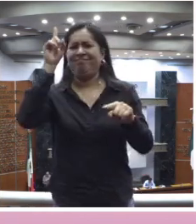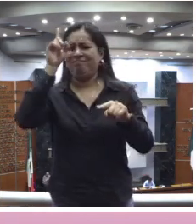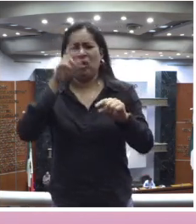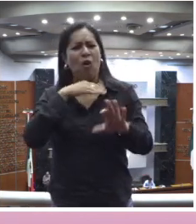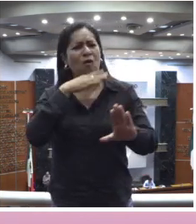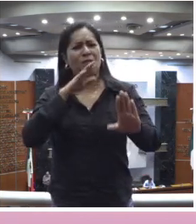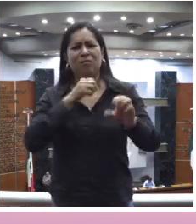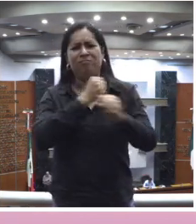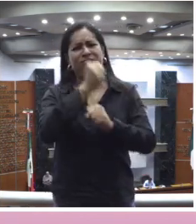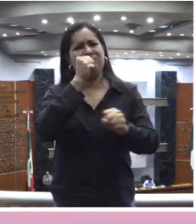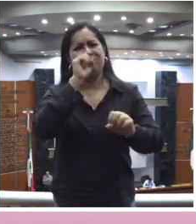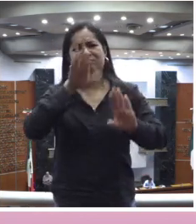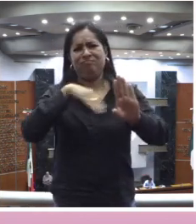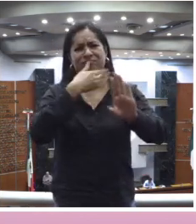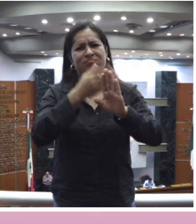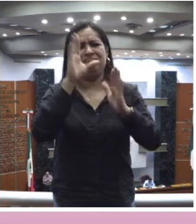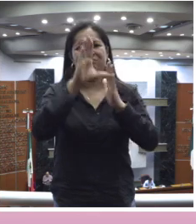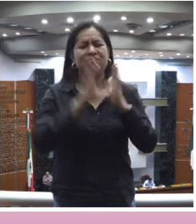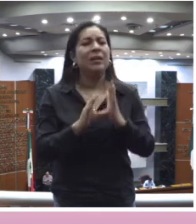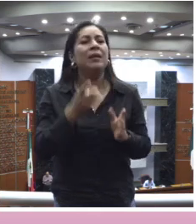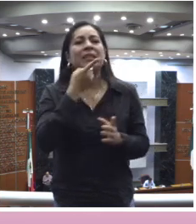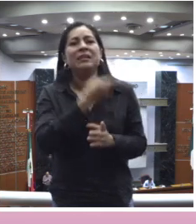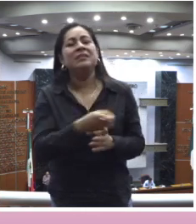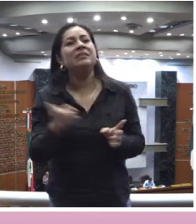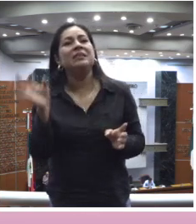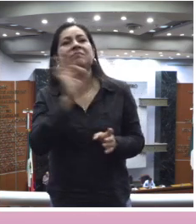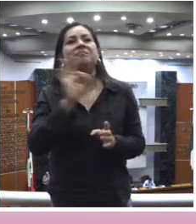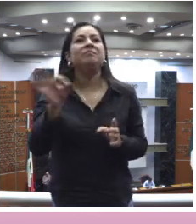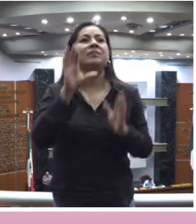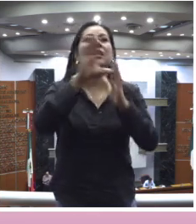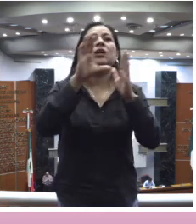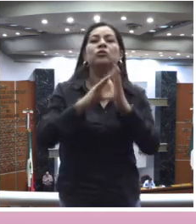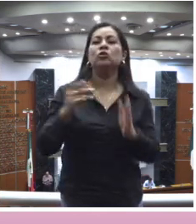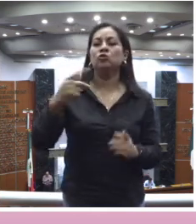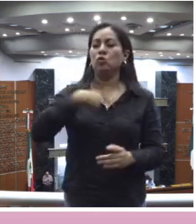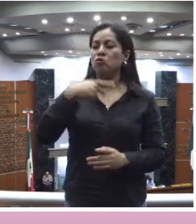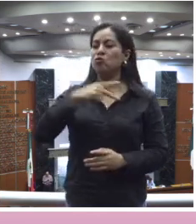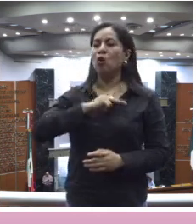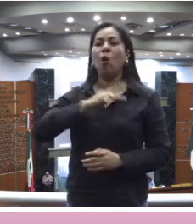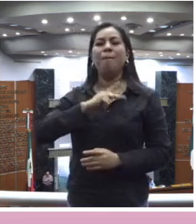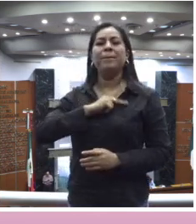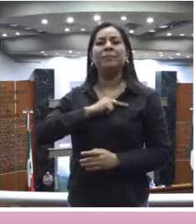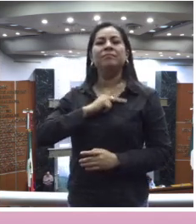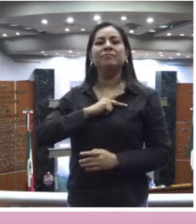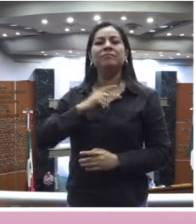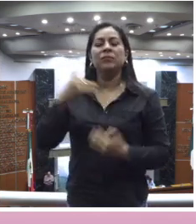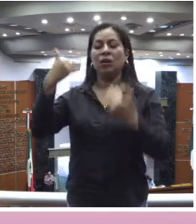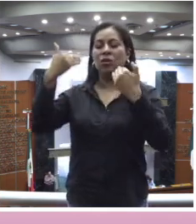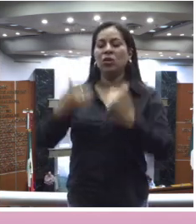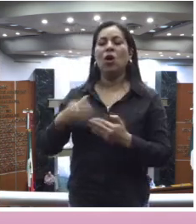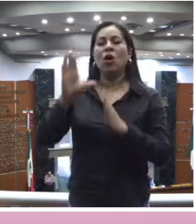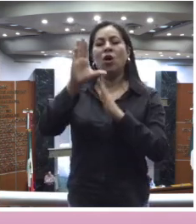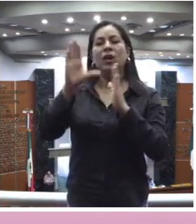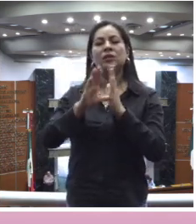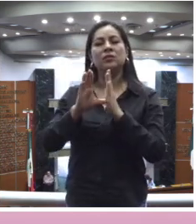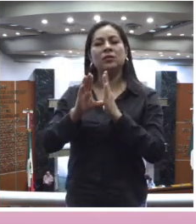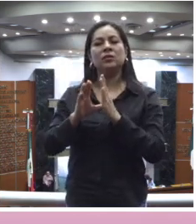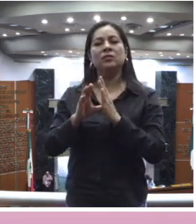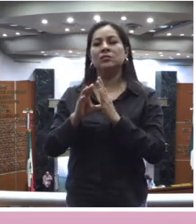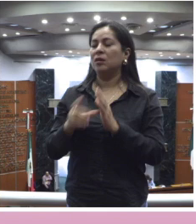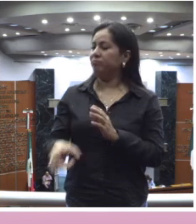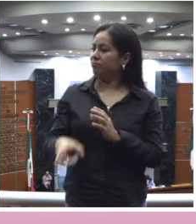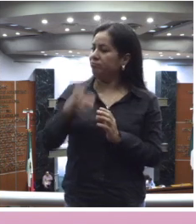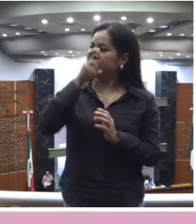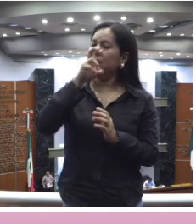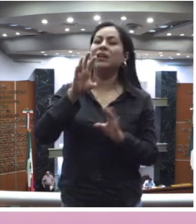inconstitucional. Parecen decir, la Constitución soy yo, en el más absolutista de